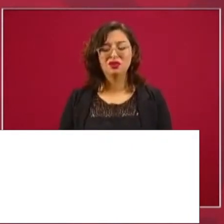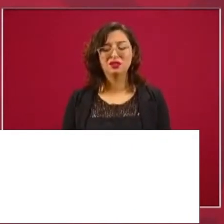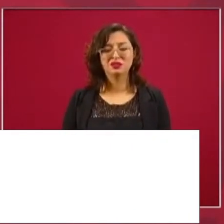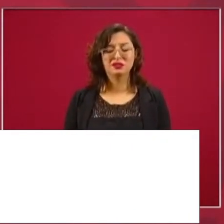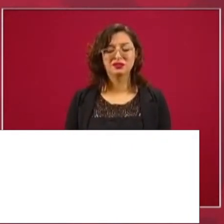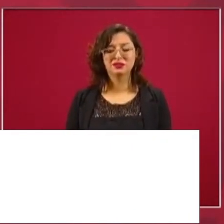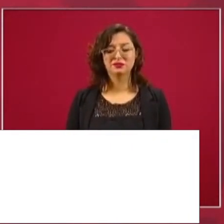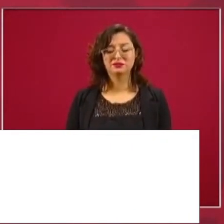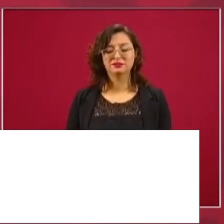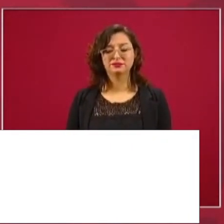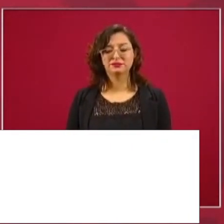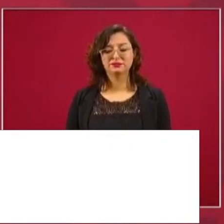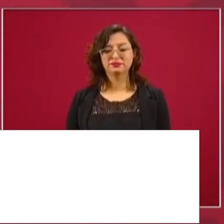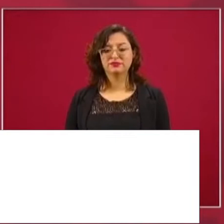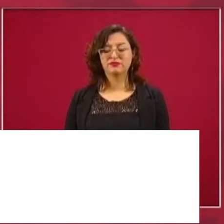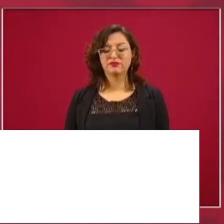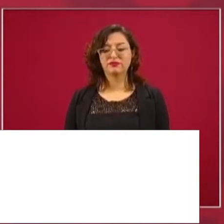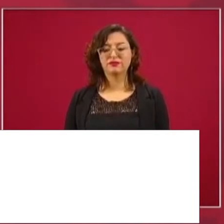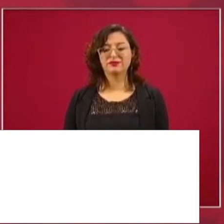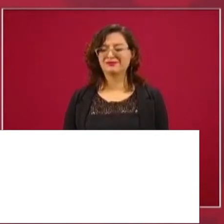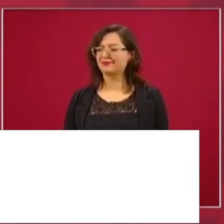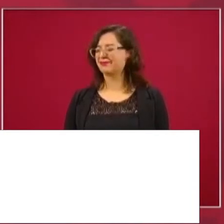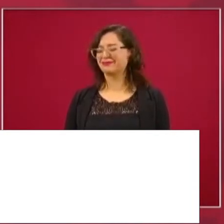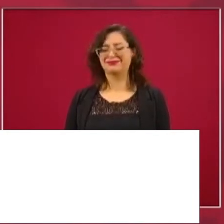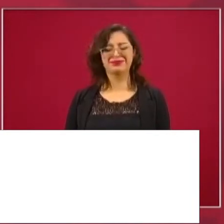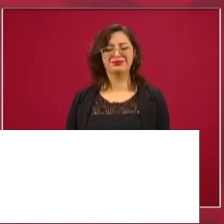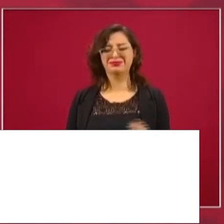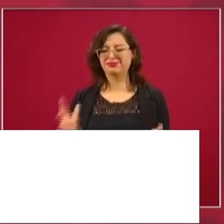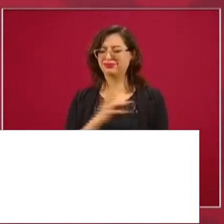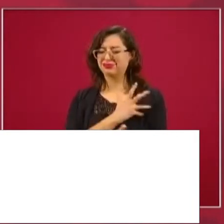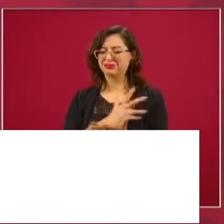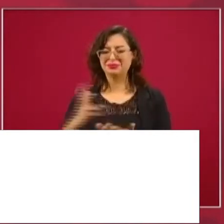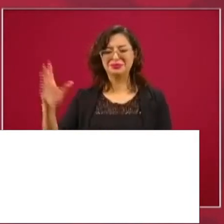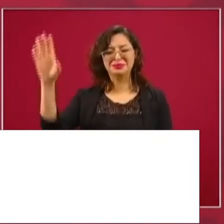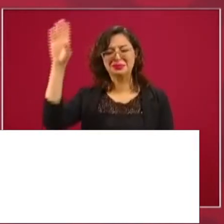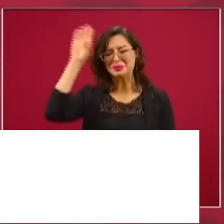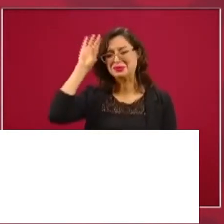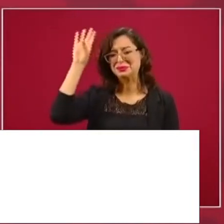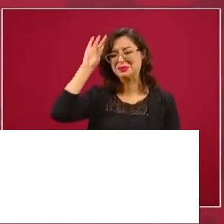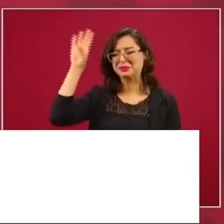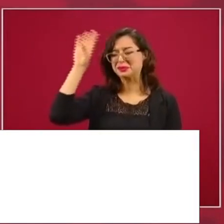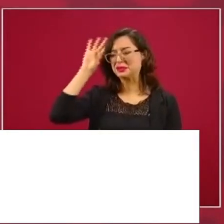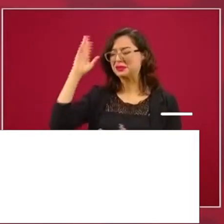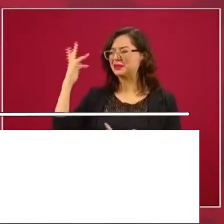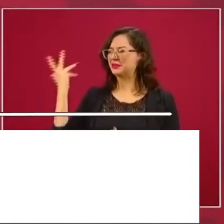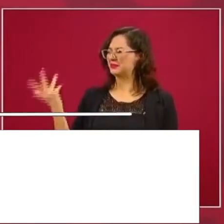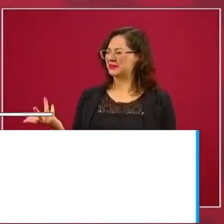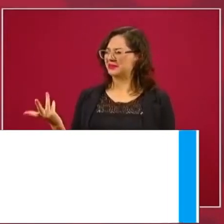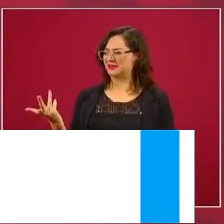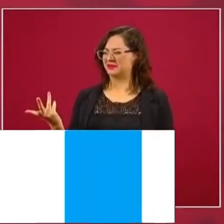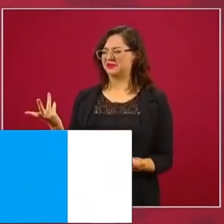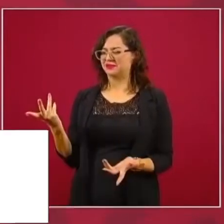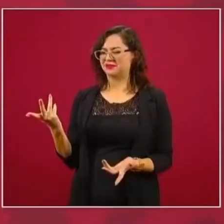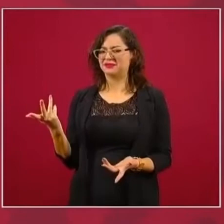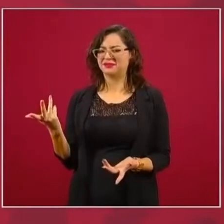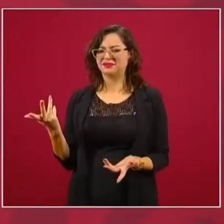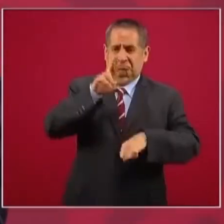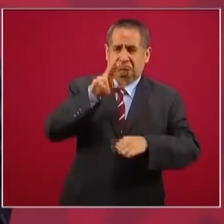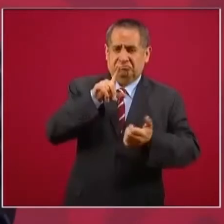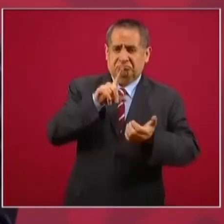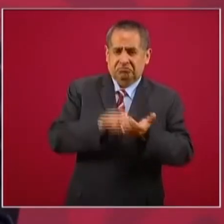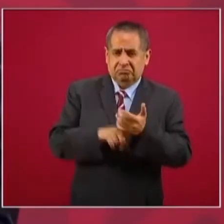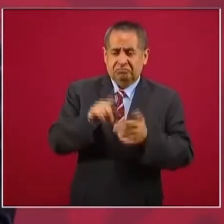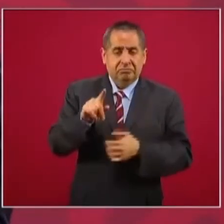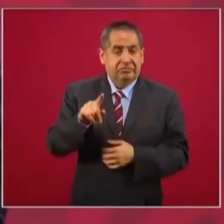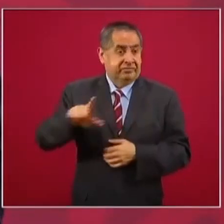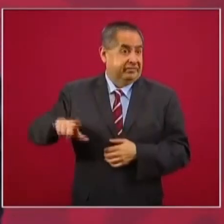ha dedicado 3 años y medio de la administración de Donald Trump a restringir la migración. El